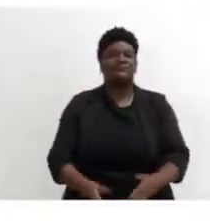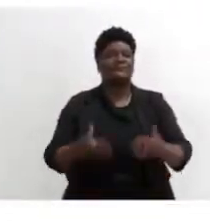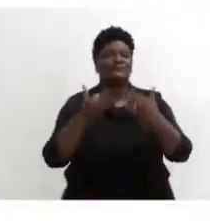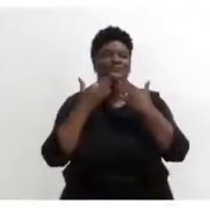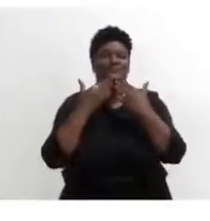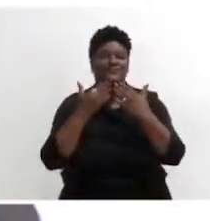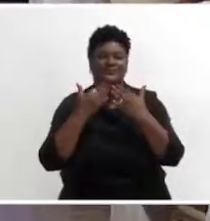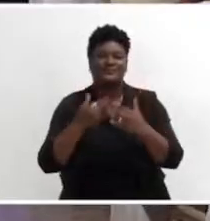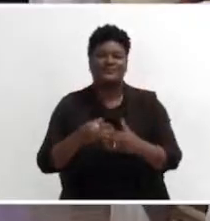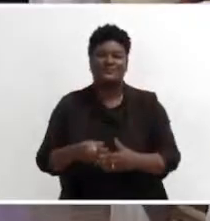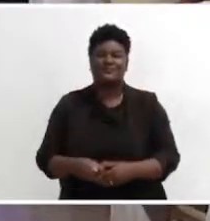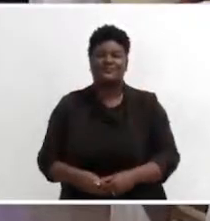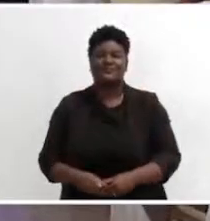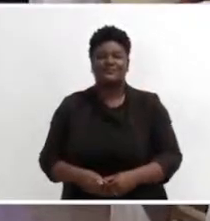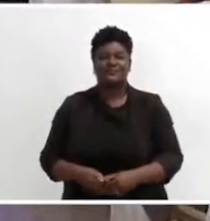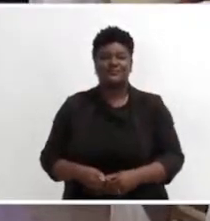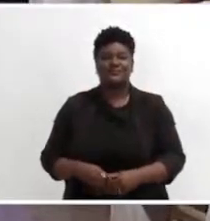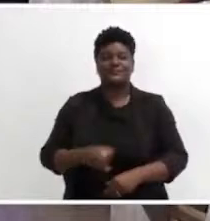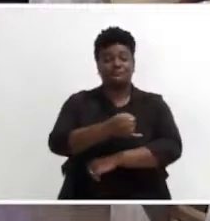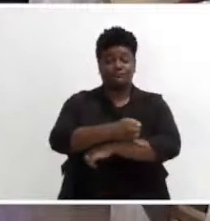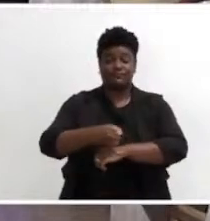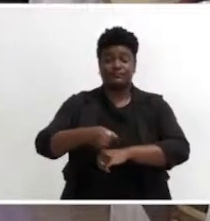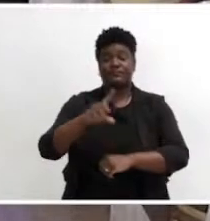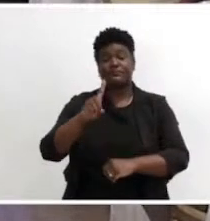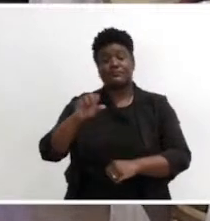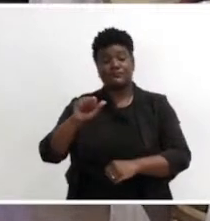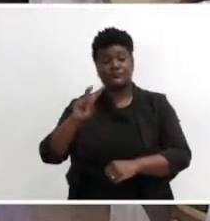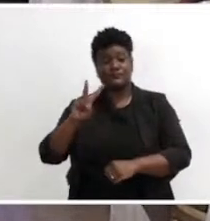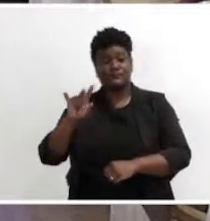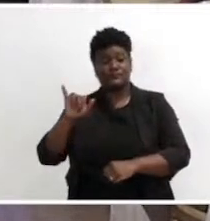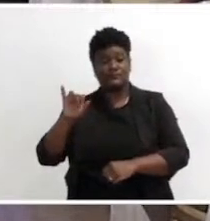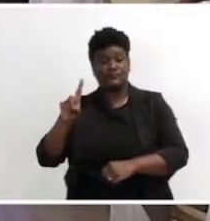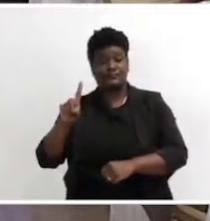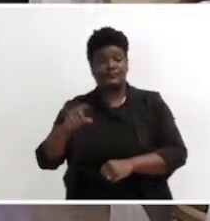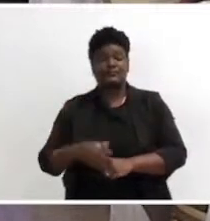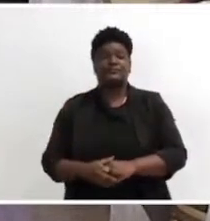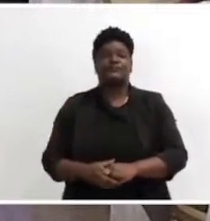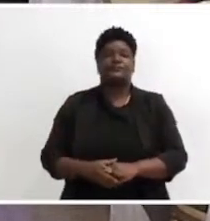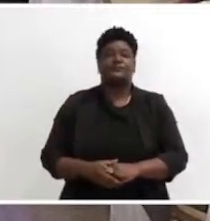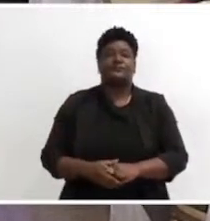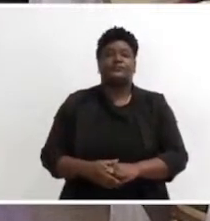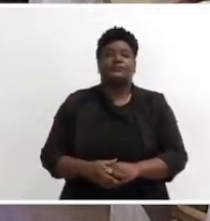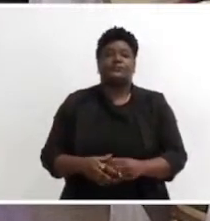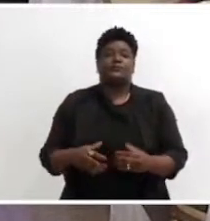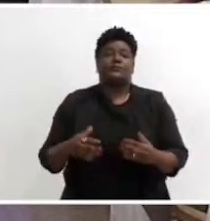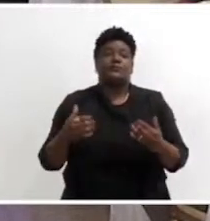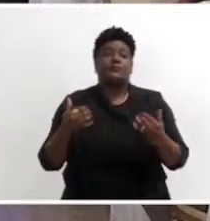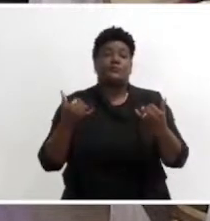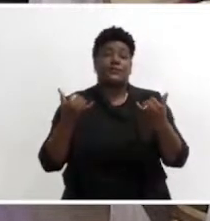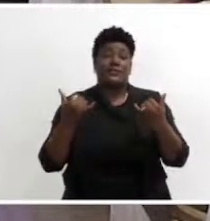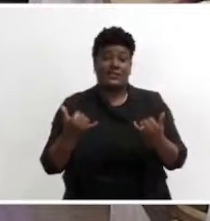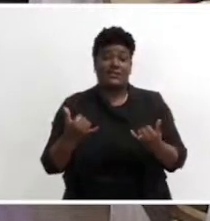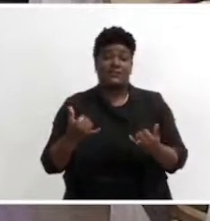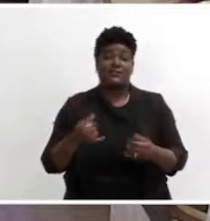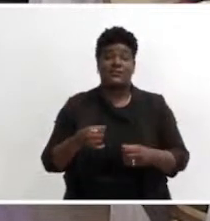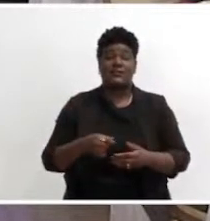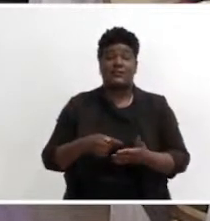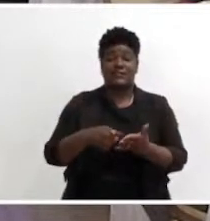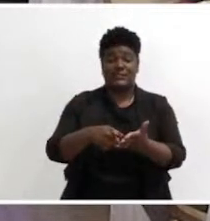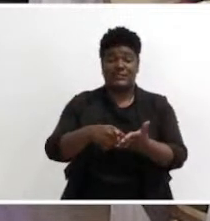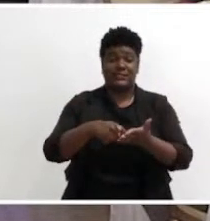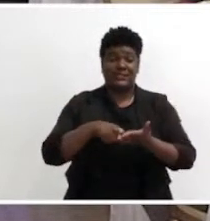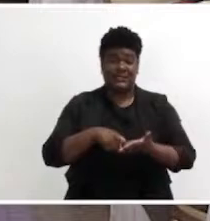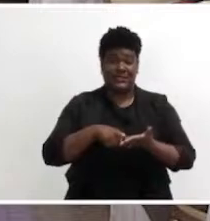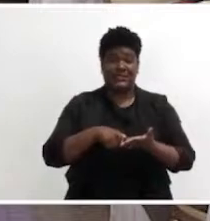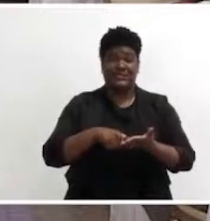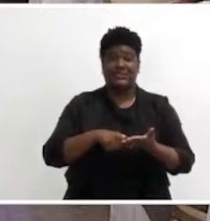Muchas gracias al ingeniero David G. Arellano. Y bueno, la creciente demanda de tecnología avanzada y la expansión en